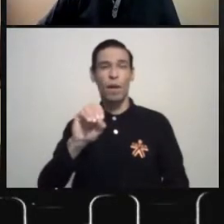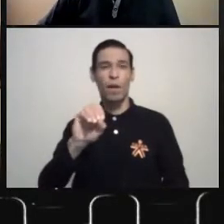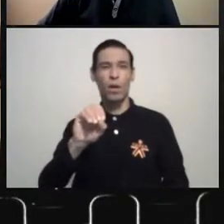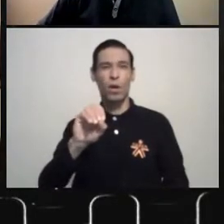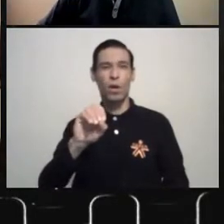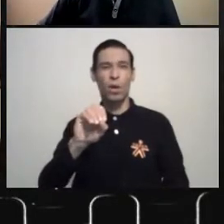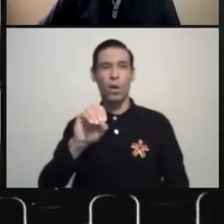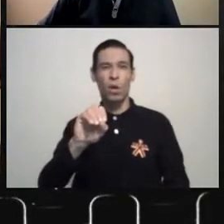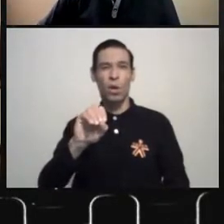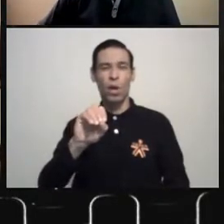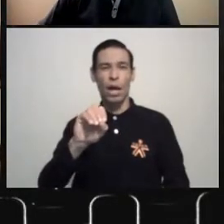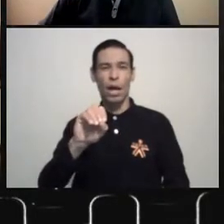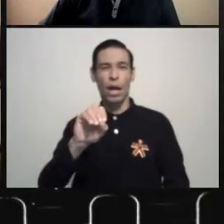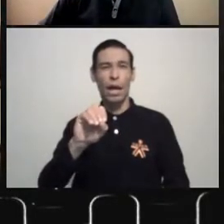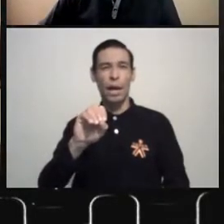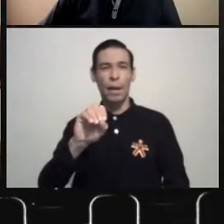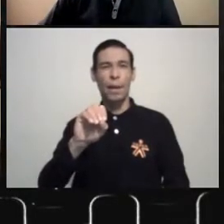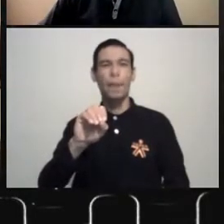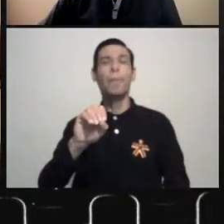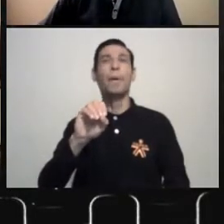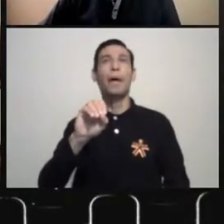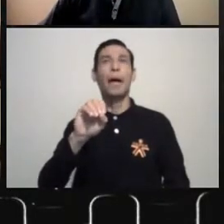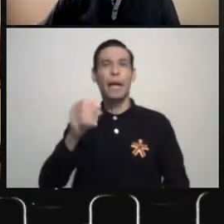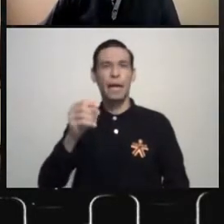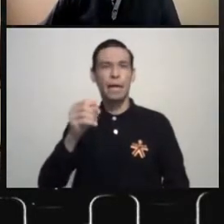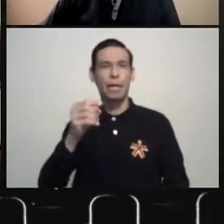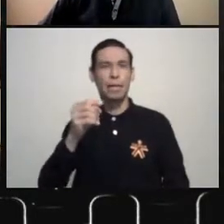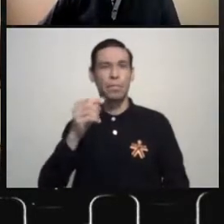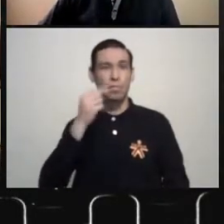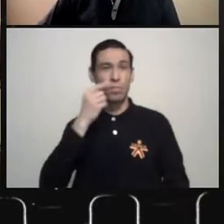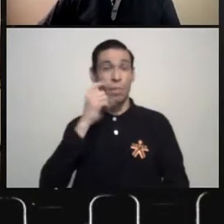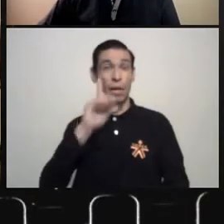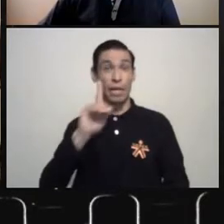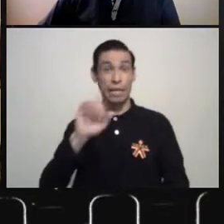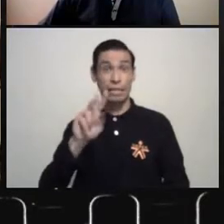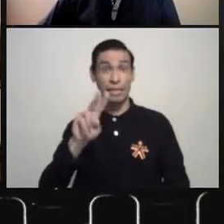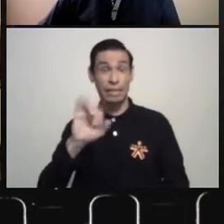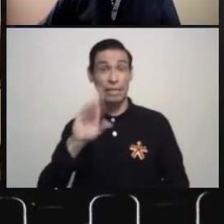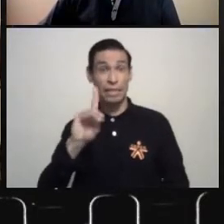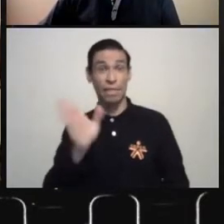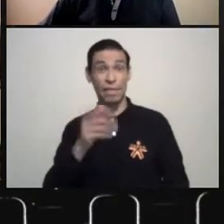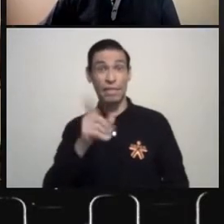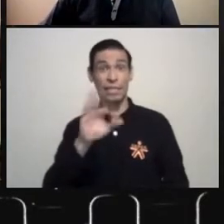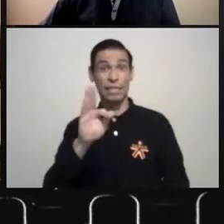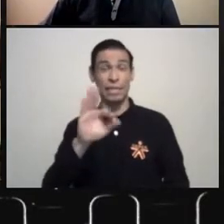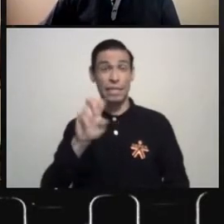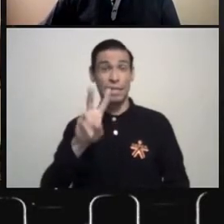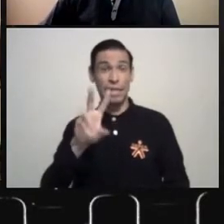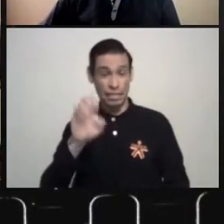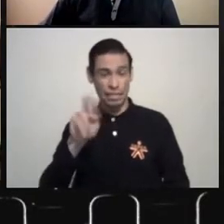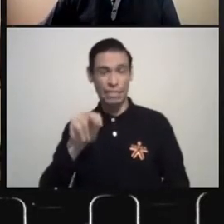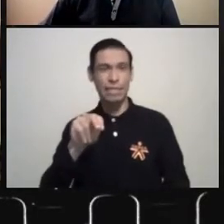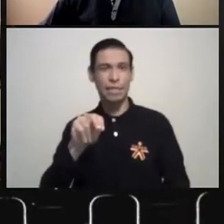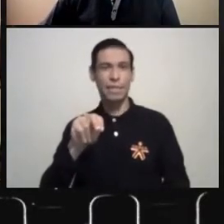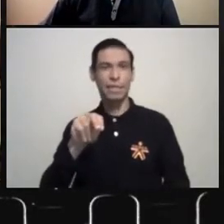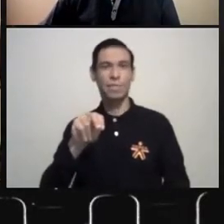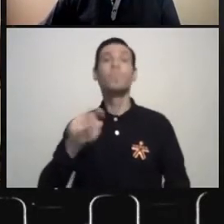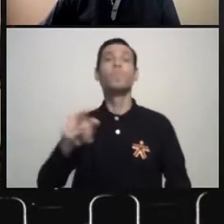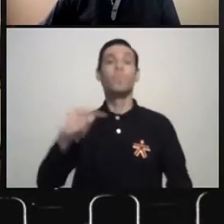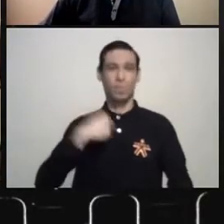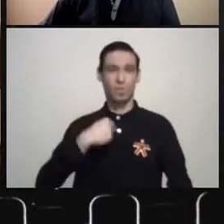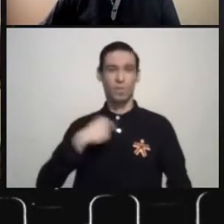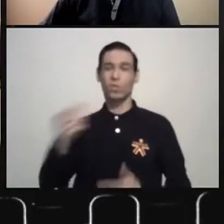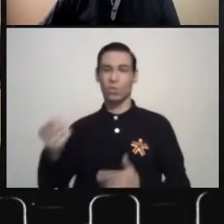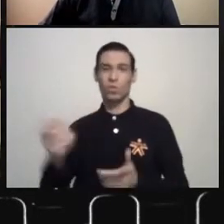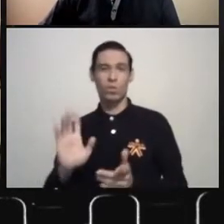de David Mateo, Steven, de David David, Steven. que fíjate cómo David es casi contemporáneo de Andrés y yo trabajé con el papá, hermano,